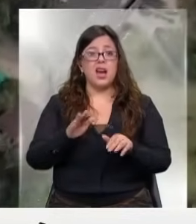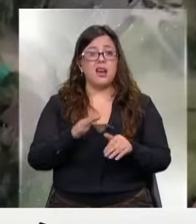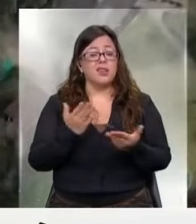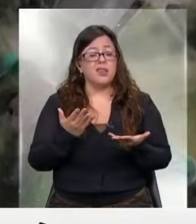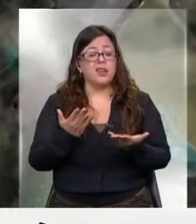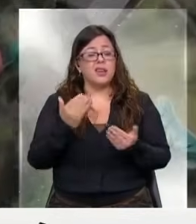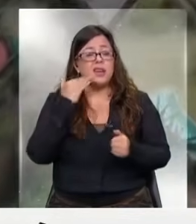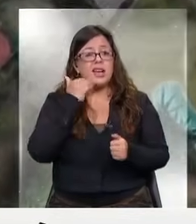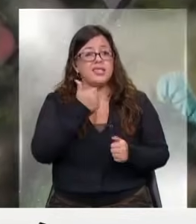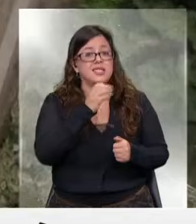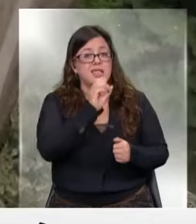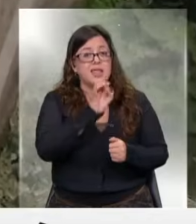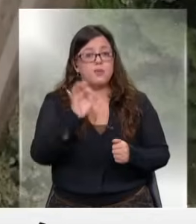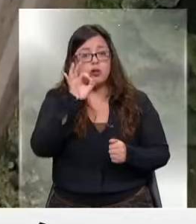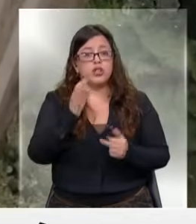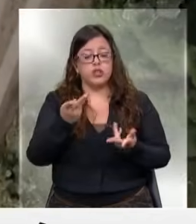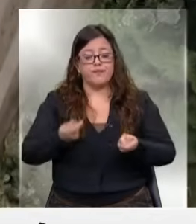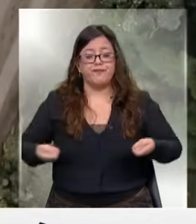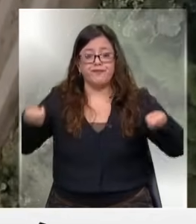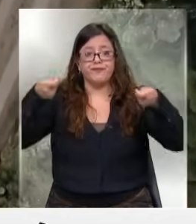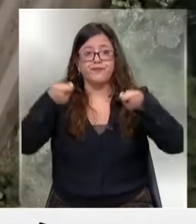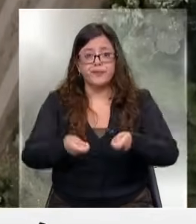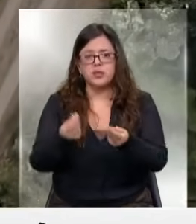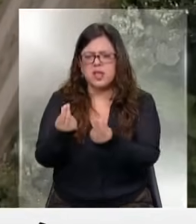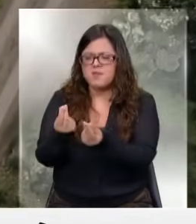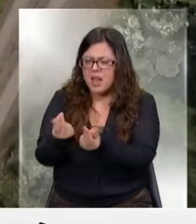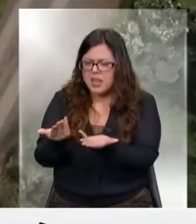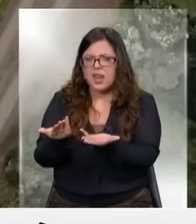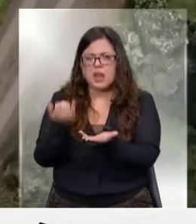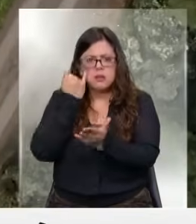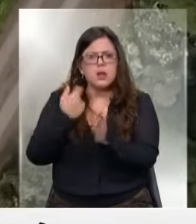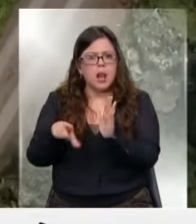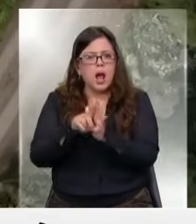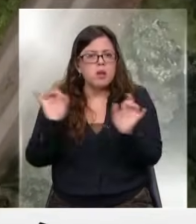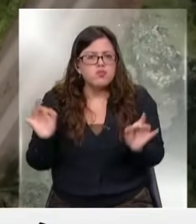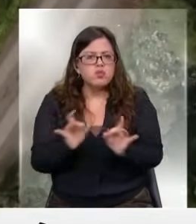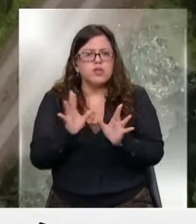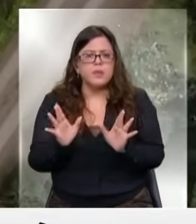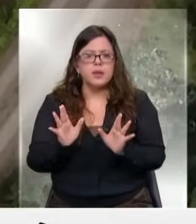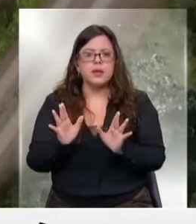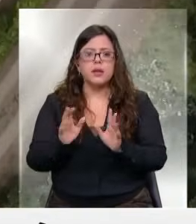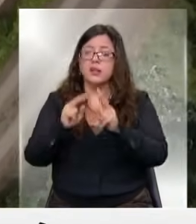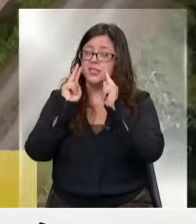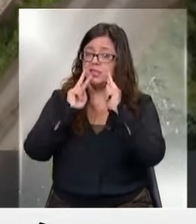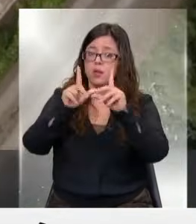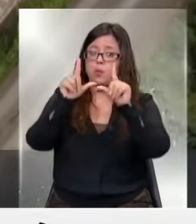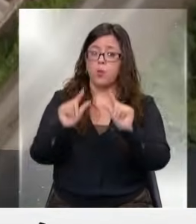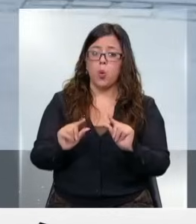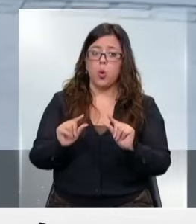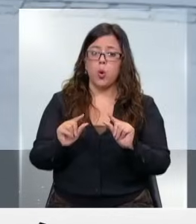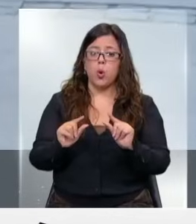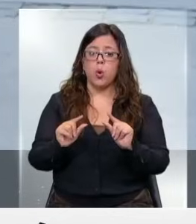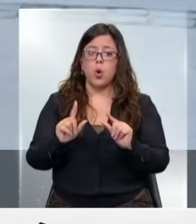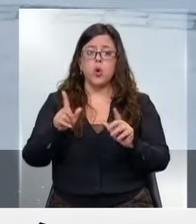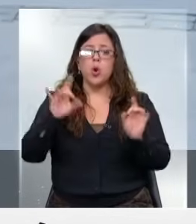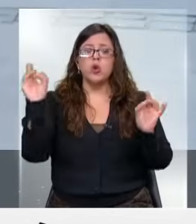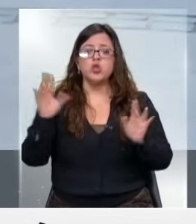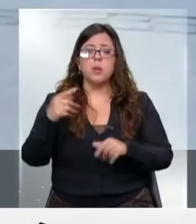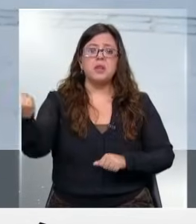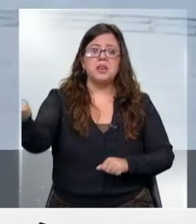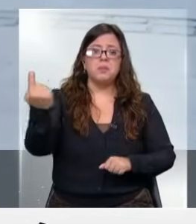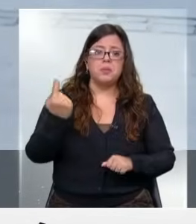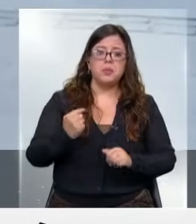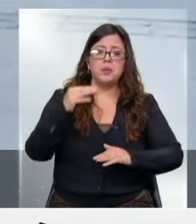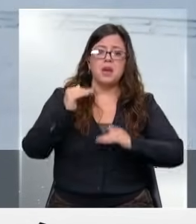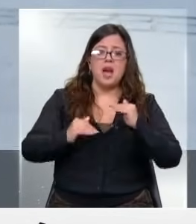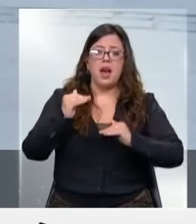La fiscalía cree que ese dinero fue adquirido de manera ilegal. ¿Se le ve poco, entonces? No, porque hasta aquí, pues, vine. Claro. Realmente, en el